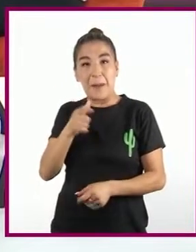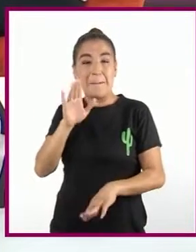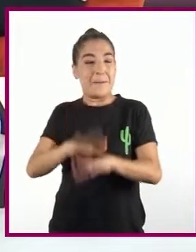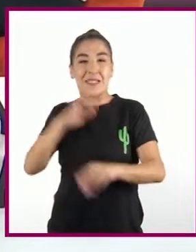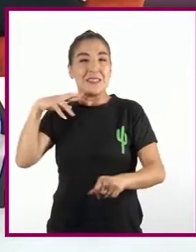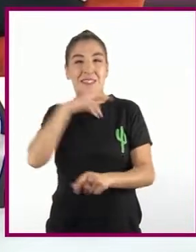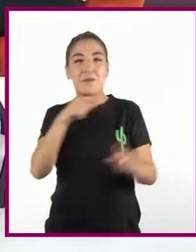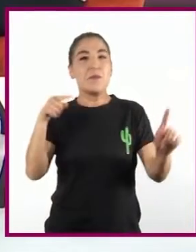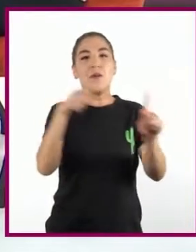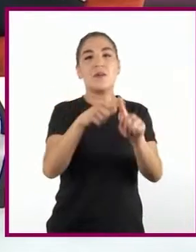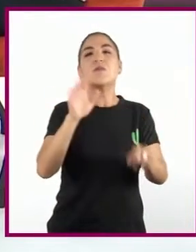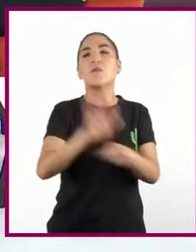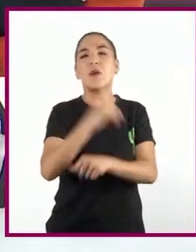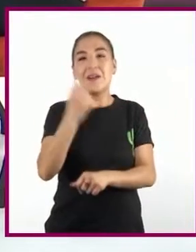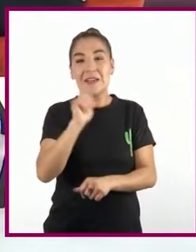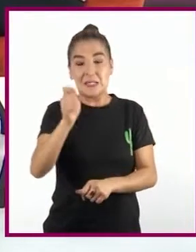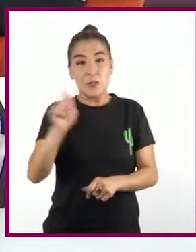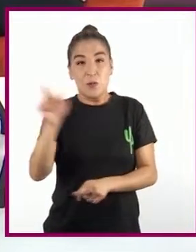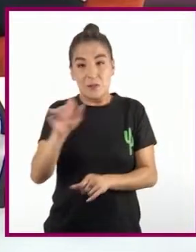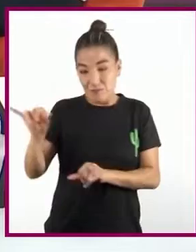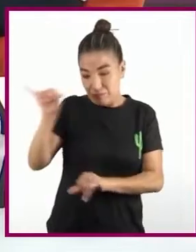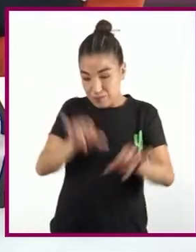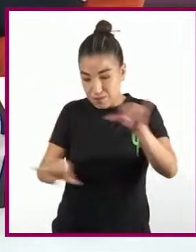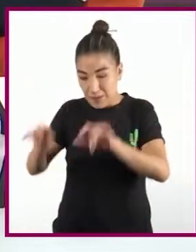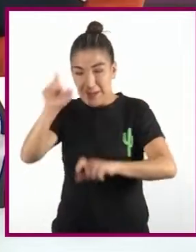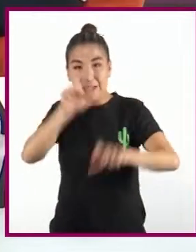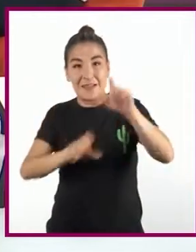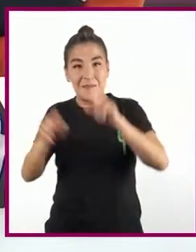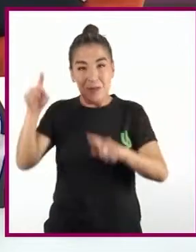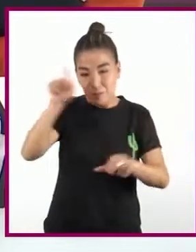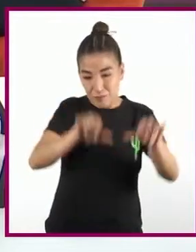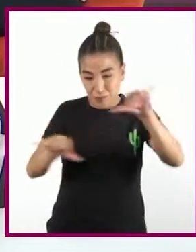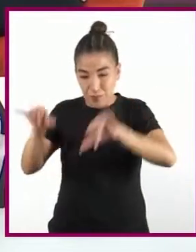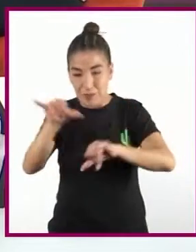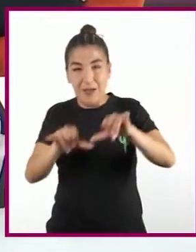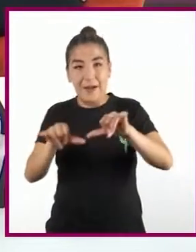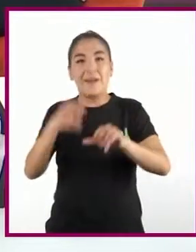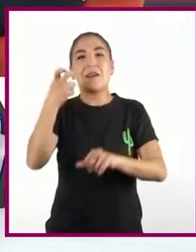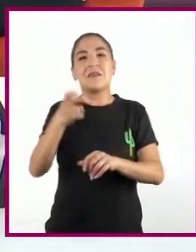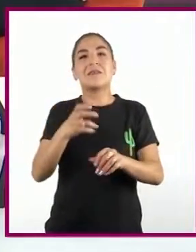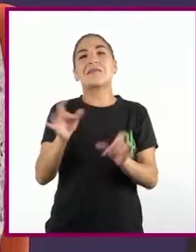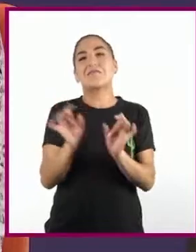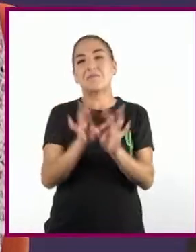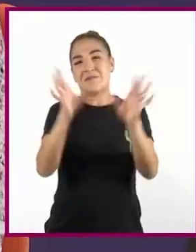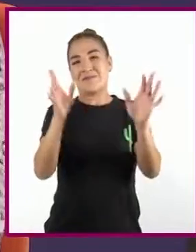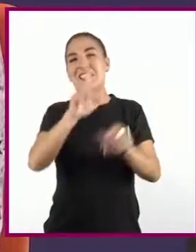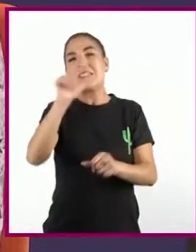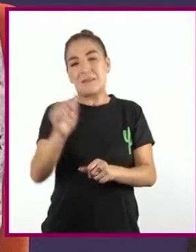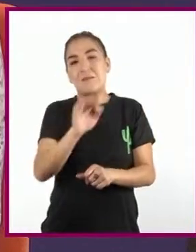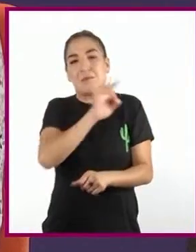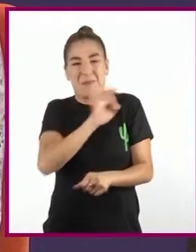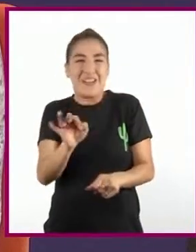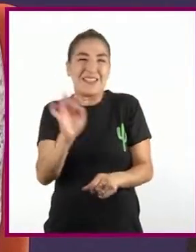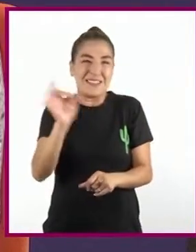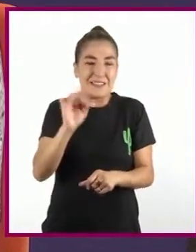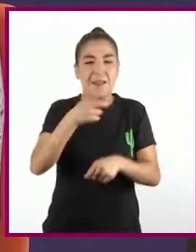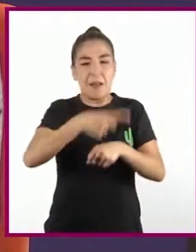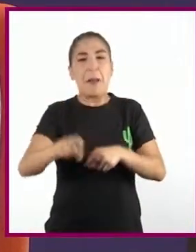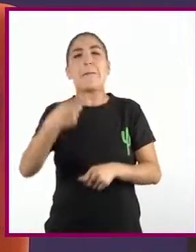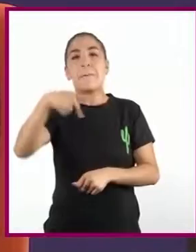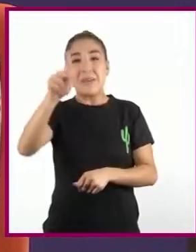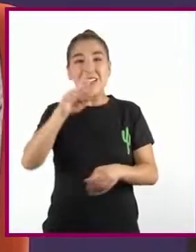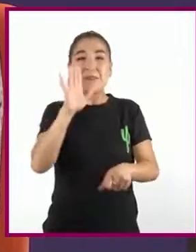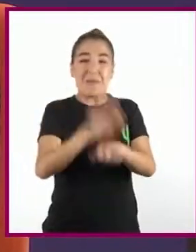activo, efectivamente porque el mezclar sustancias químicas pues, puede en algún momento dado tener alguna consecuencia. Sin embargo, pues, hay estudios